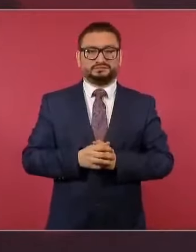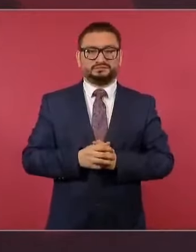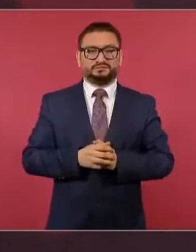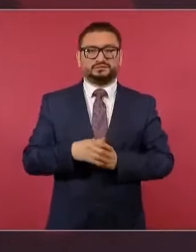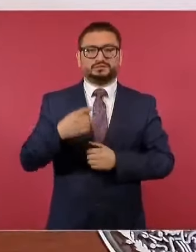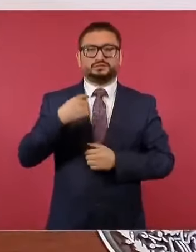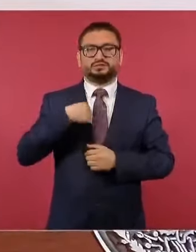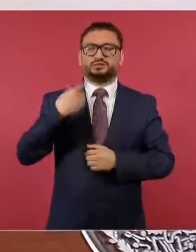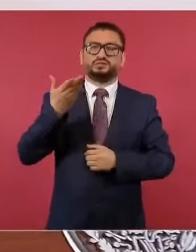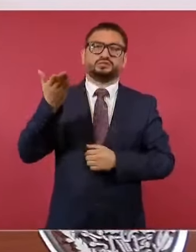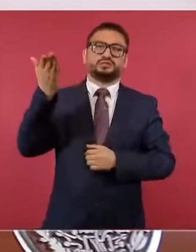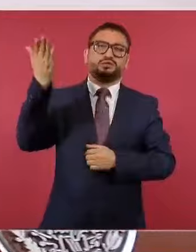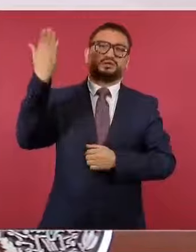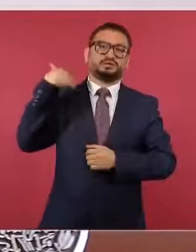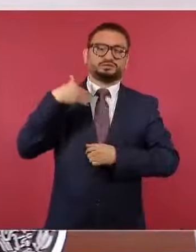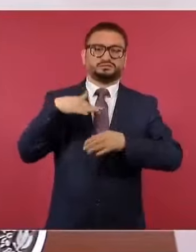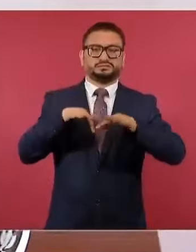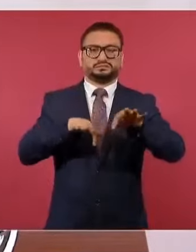Yo trabajé